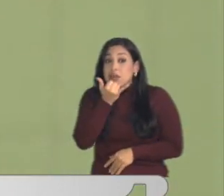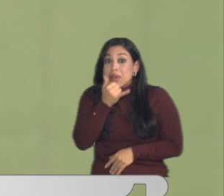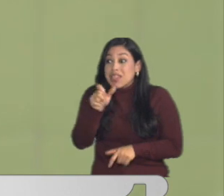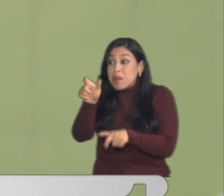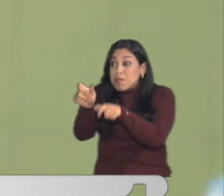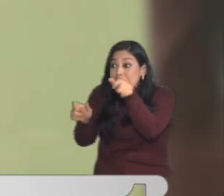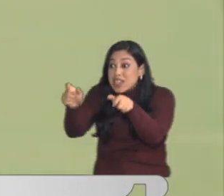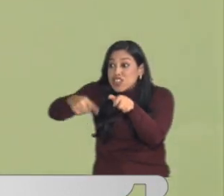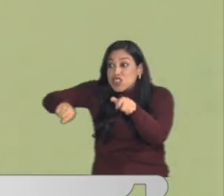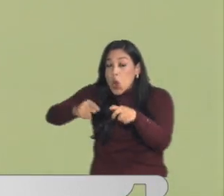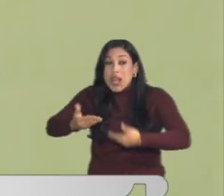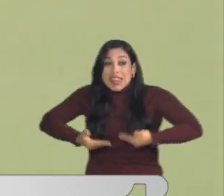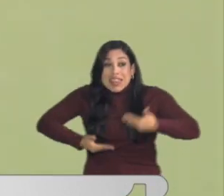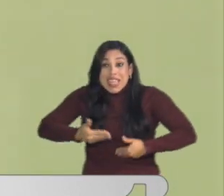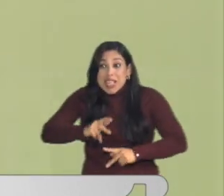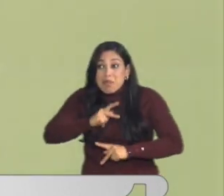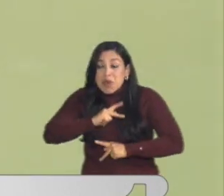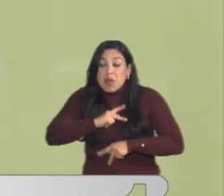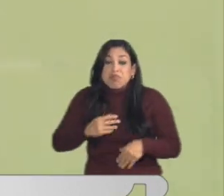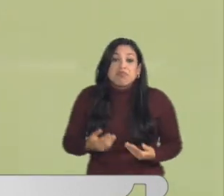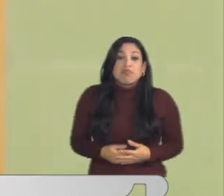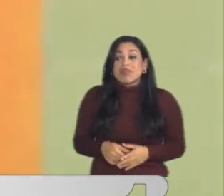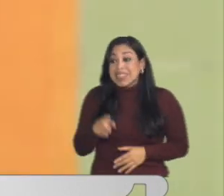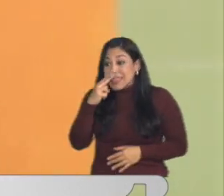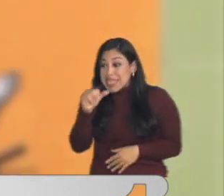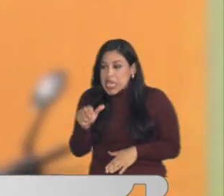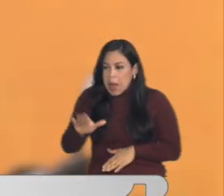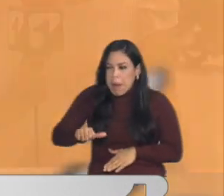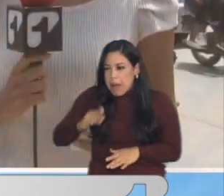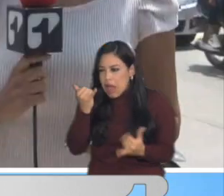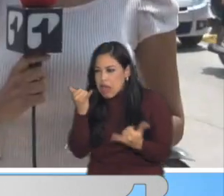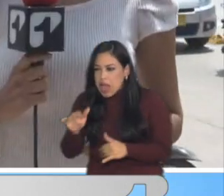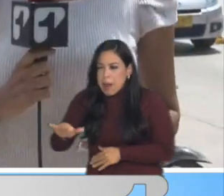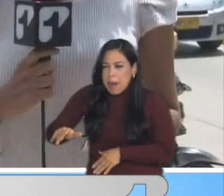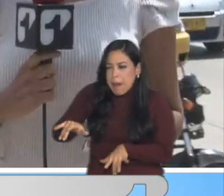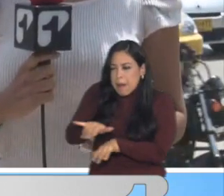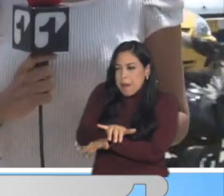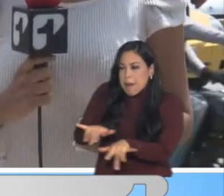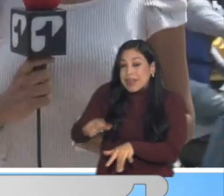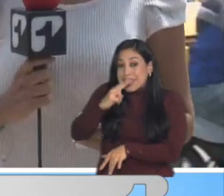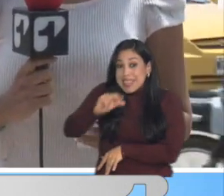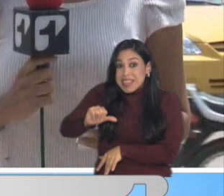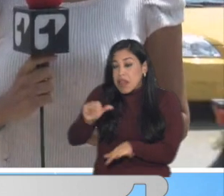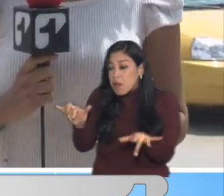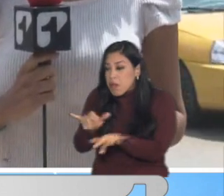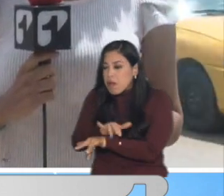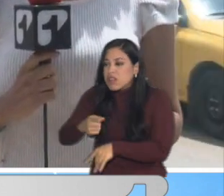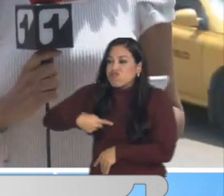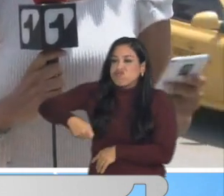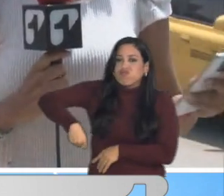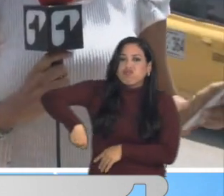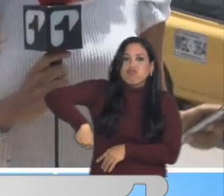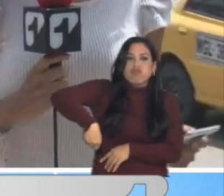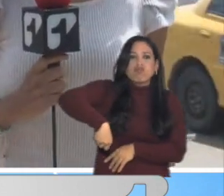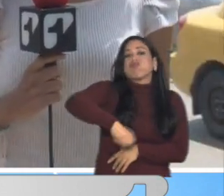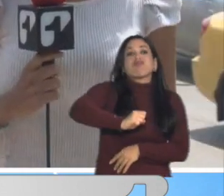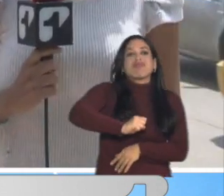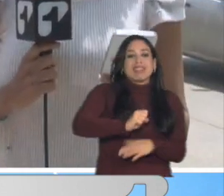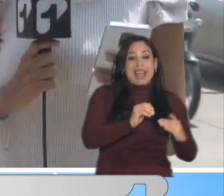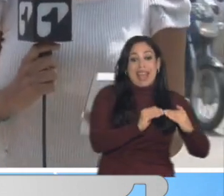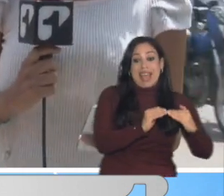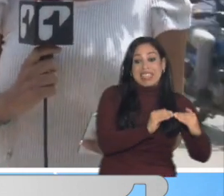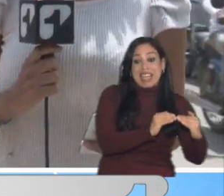los dueños del lugar la sacó con engaños y, de acuerdo con las autoridades, la llevó a una terraza